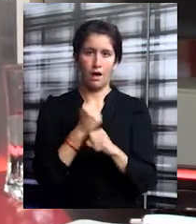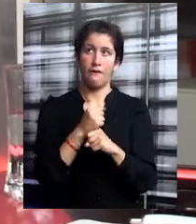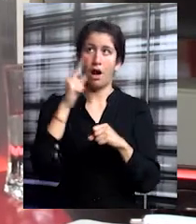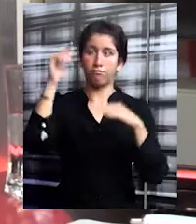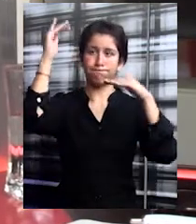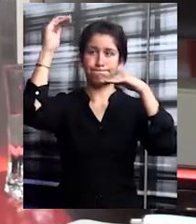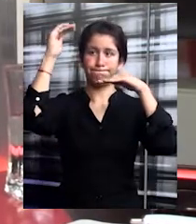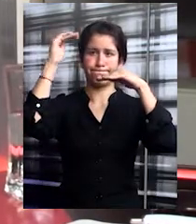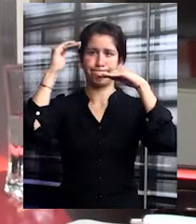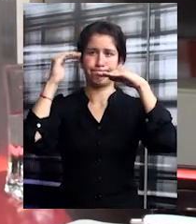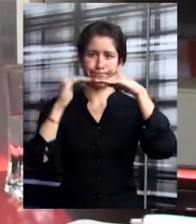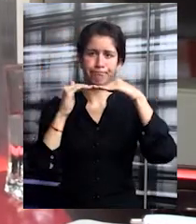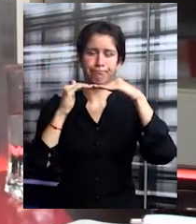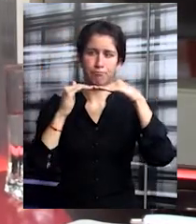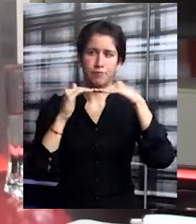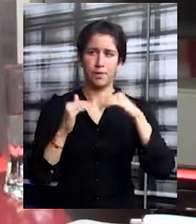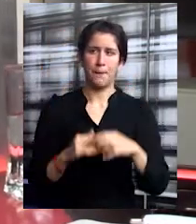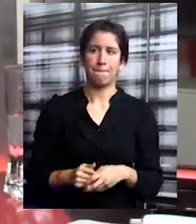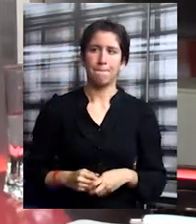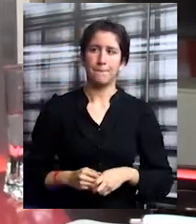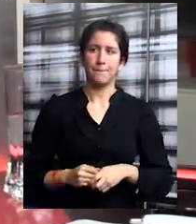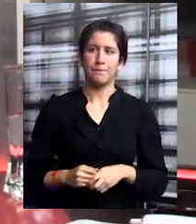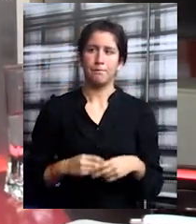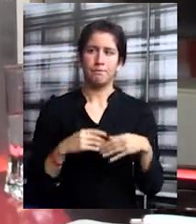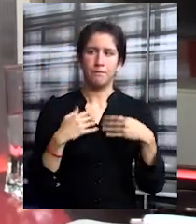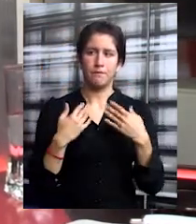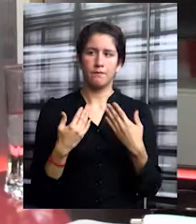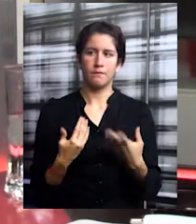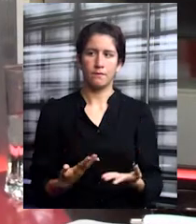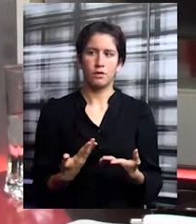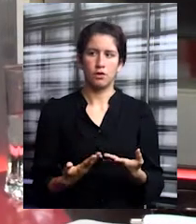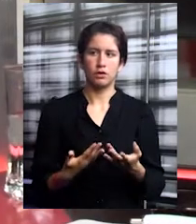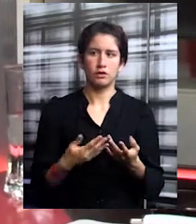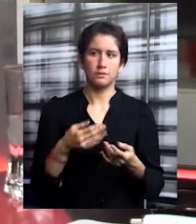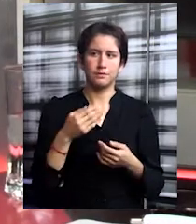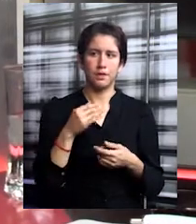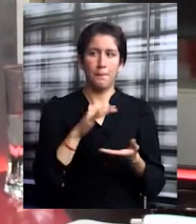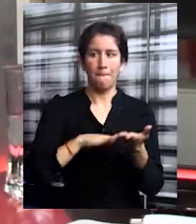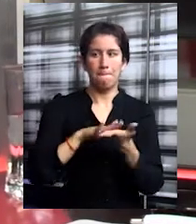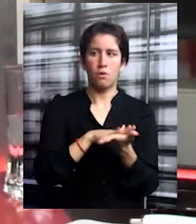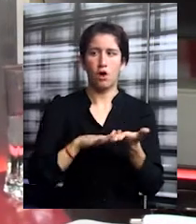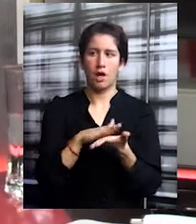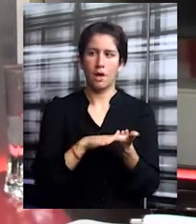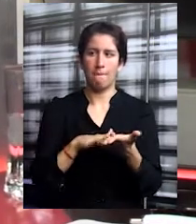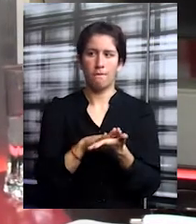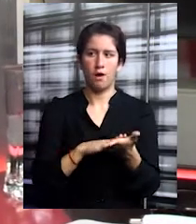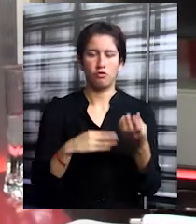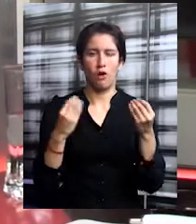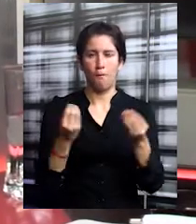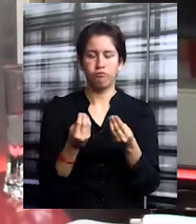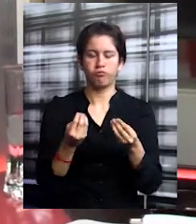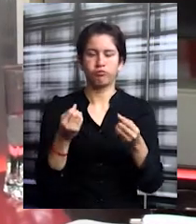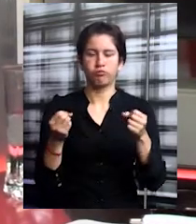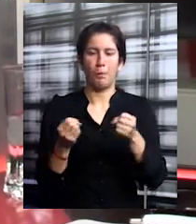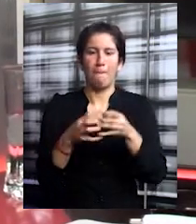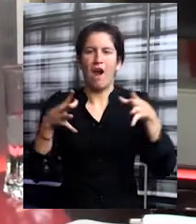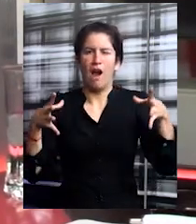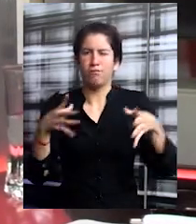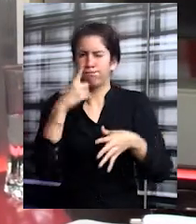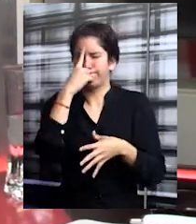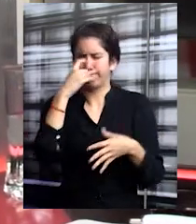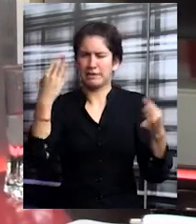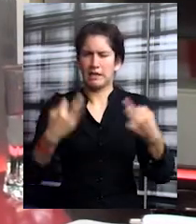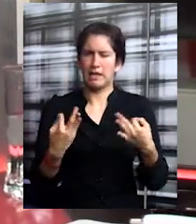abajo. Y el CERVEL podría haber contribuido en eso, porque imagínate si esto, por ejemplo, hubiera sido con mucha más fuerza, con mucho vigor, lo que está realizando el